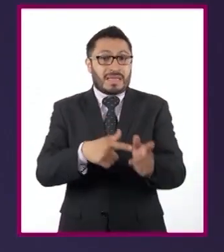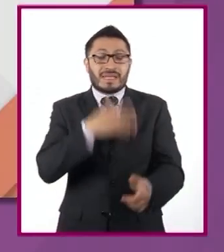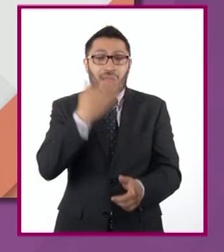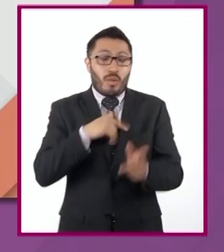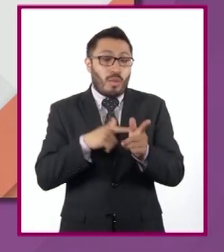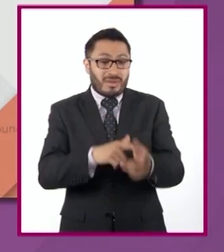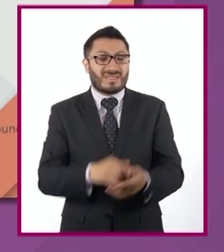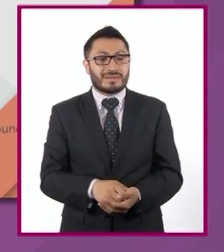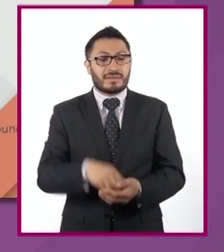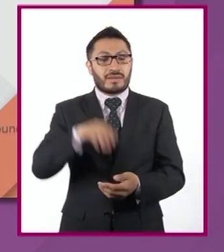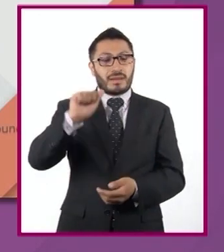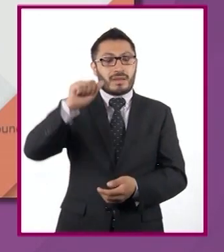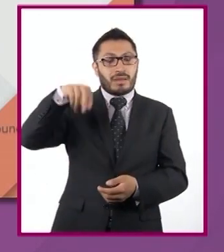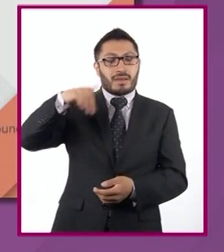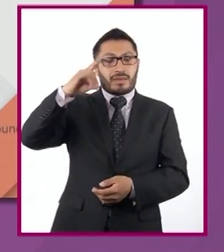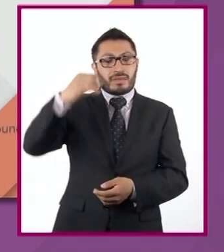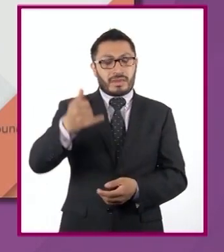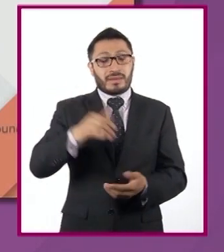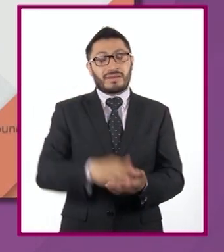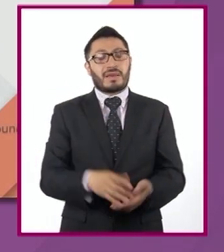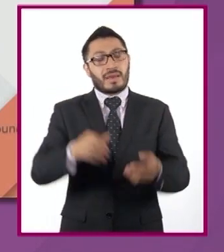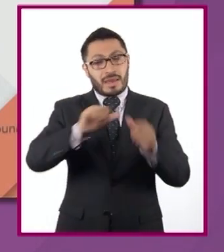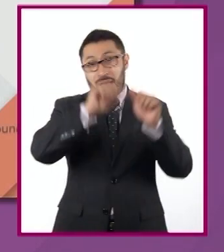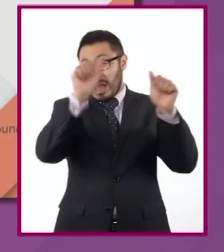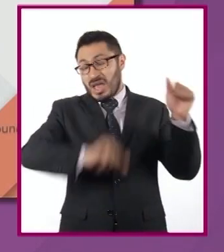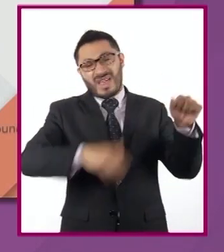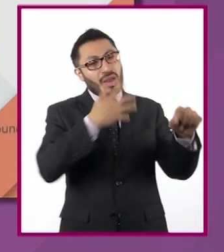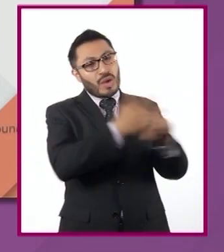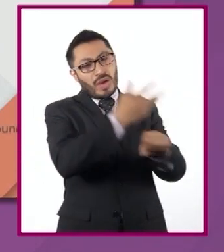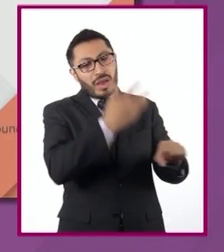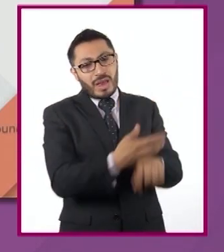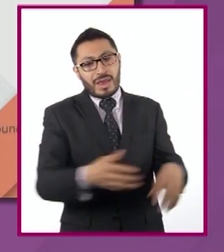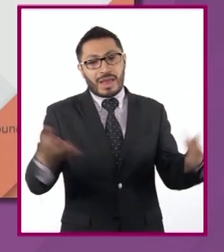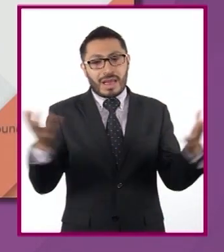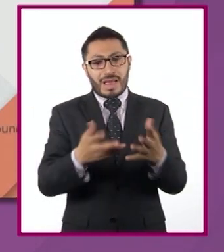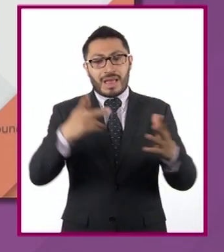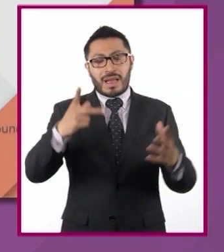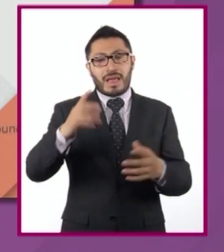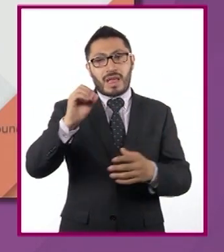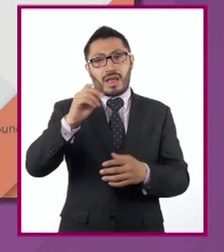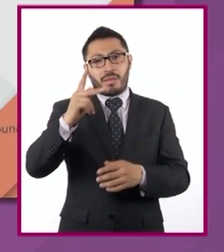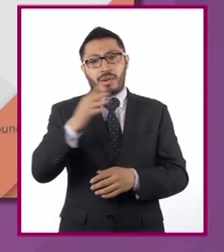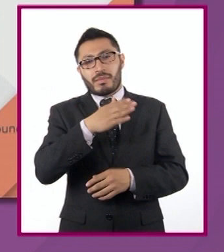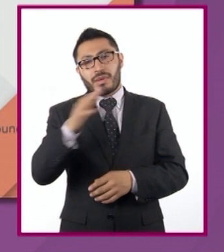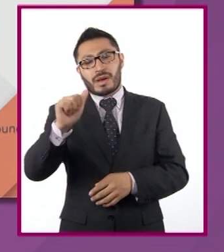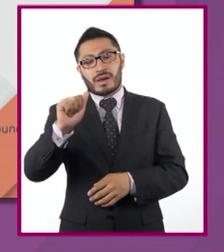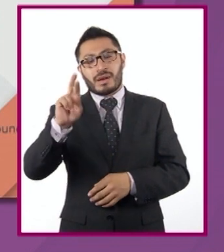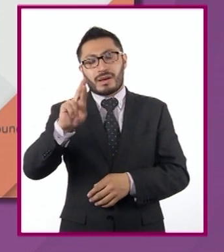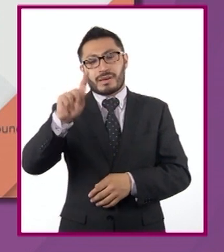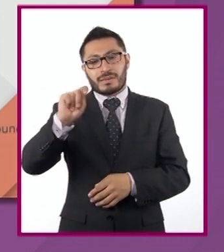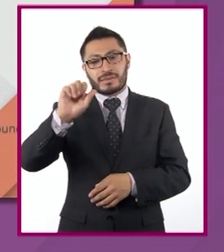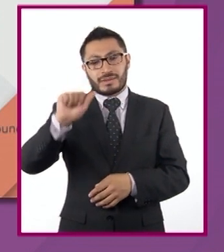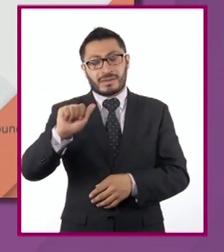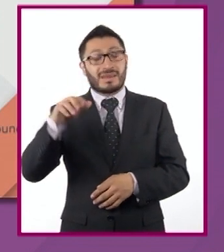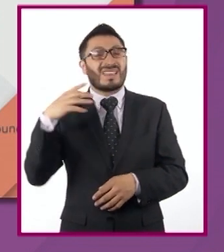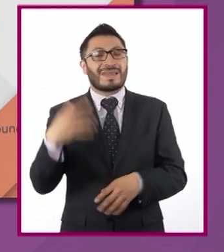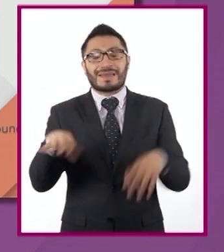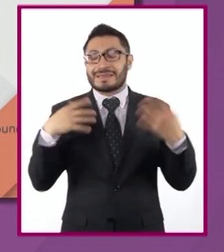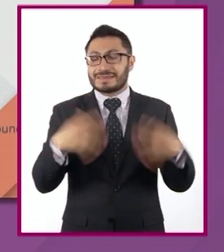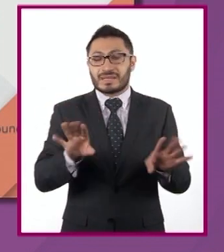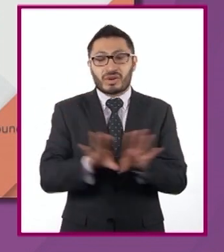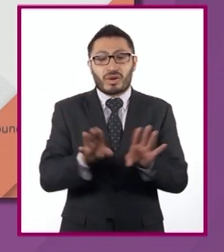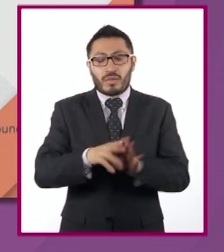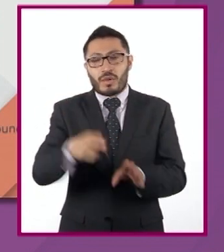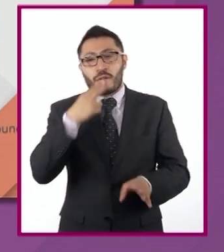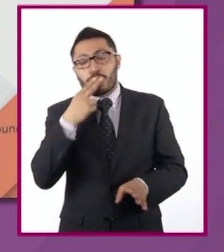Warhol, artista estadounidense y creador del pop art, utilizó productos cotidianos como latas de sopa y